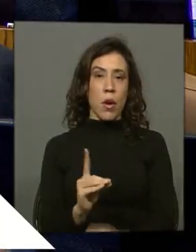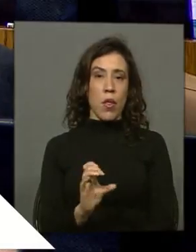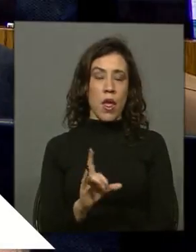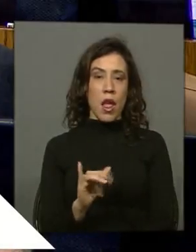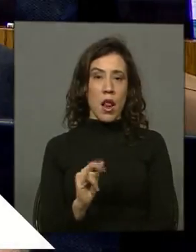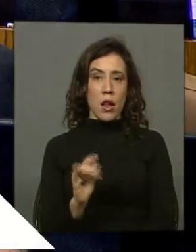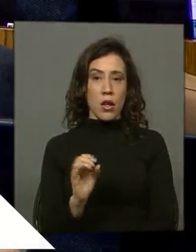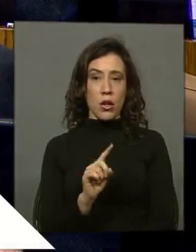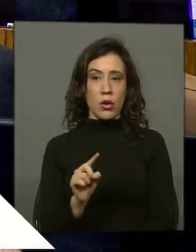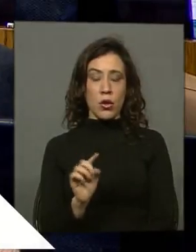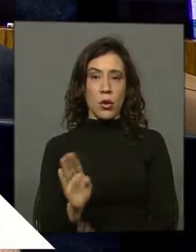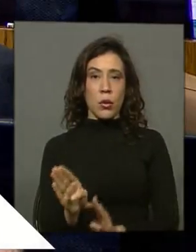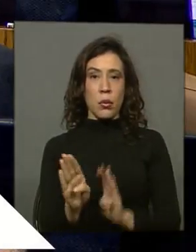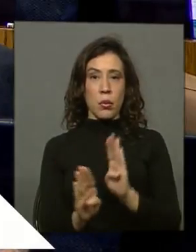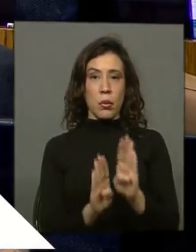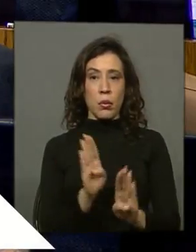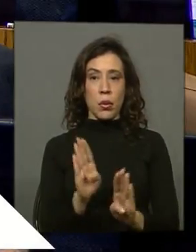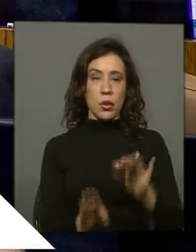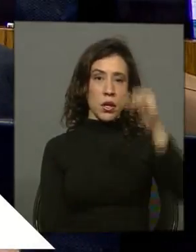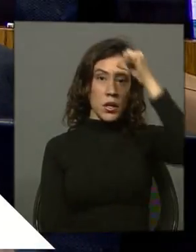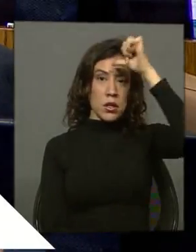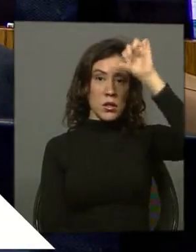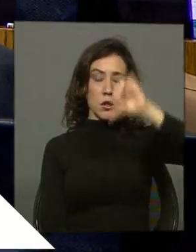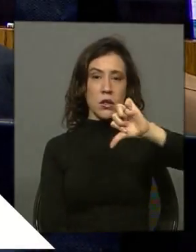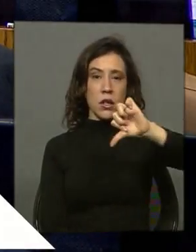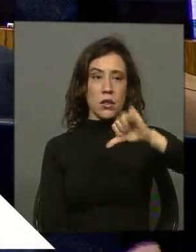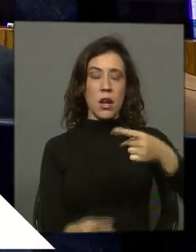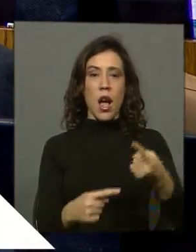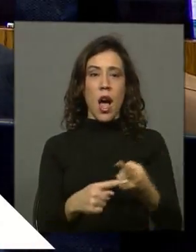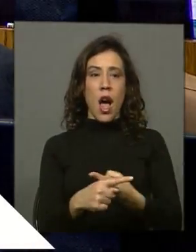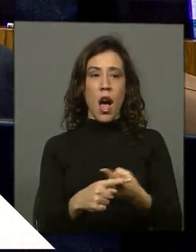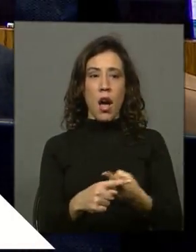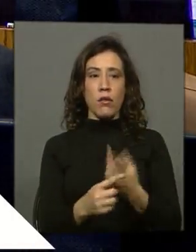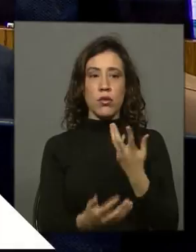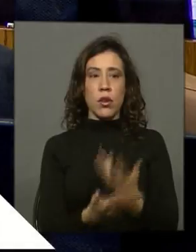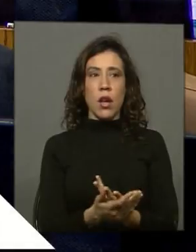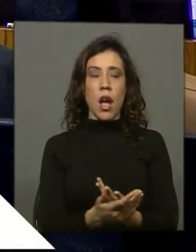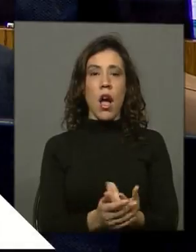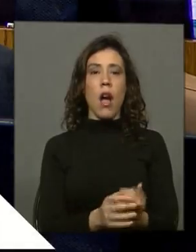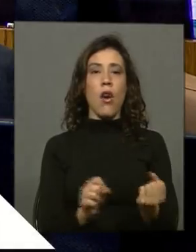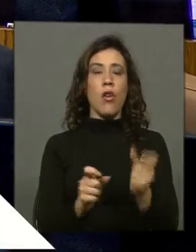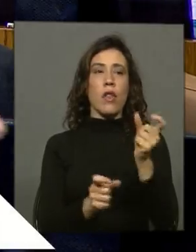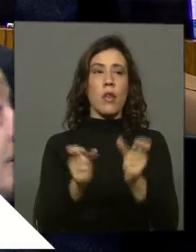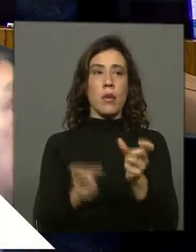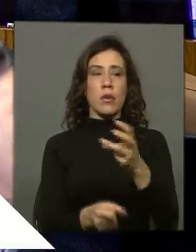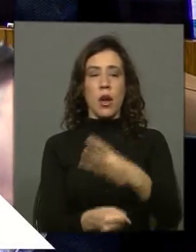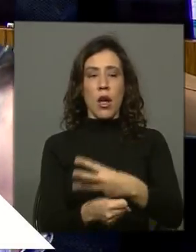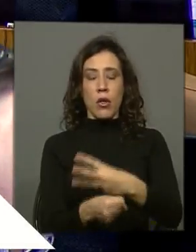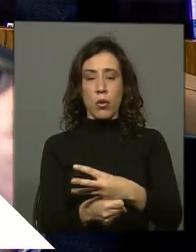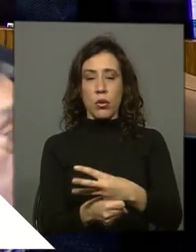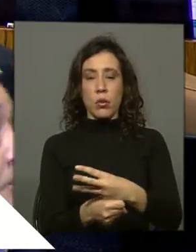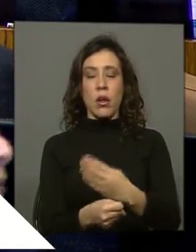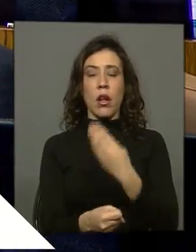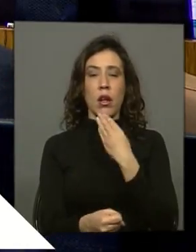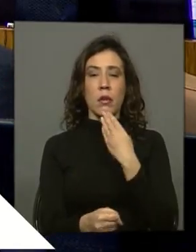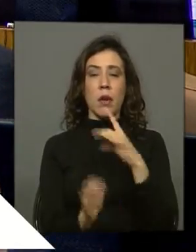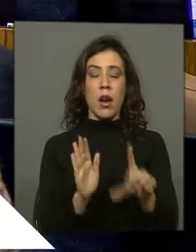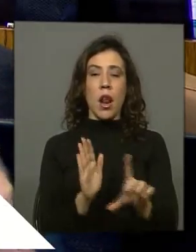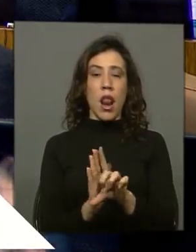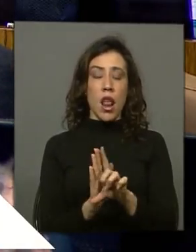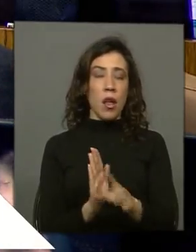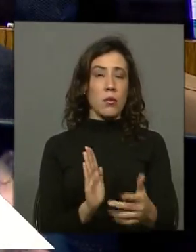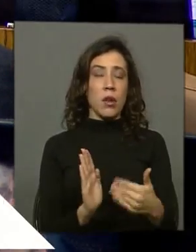para proteger y para sancionar los abusos que se cometen en el contra de los adultos mayores hay también ciertas leyes